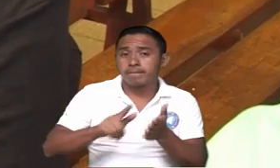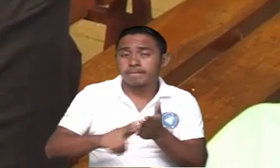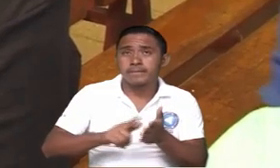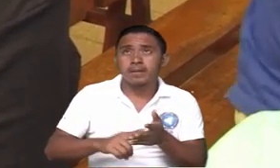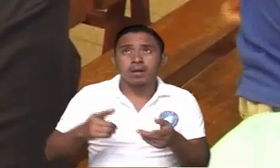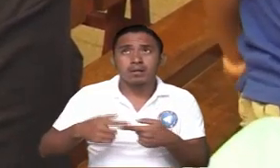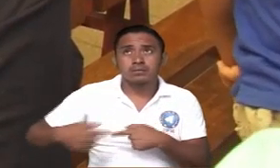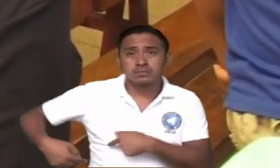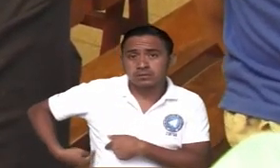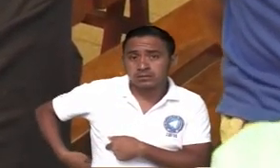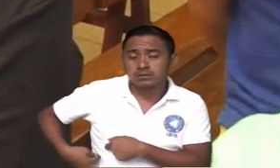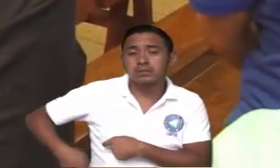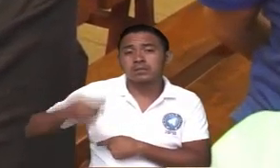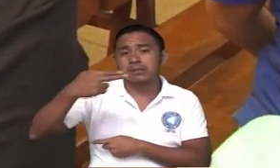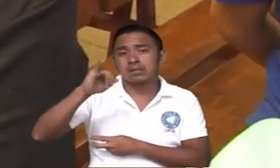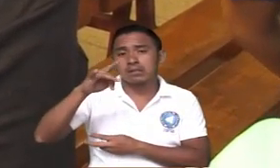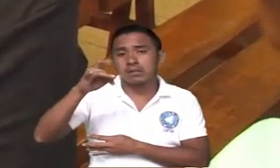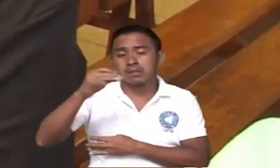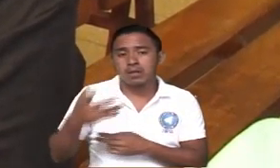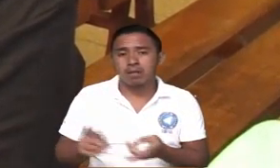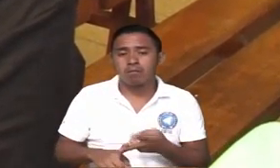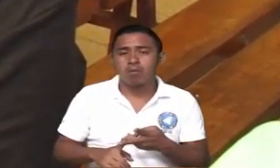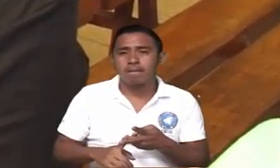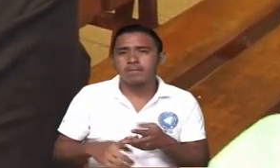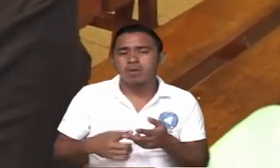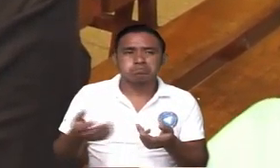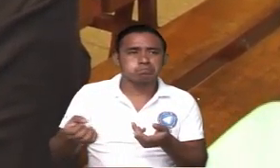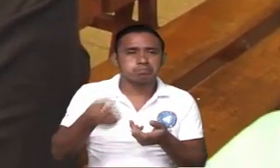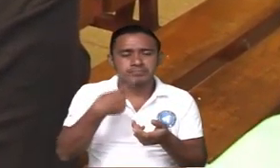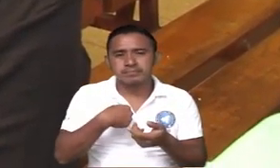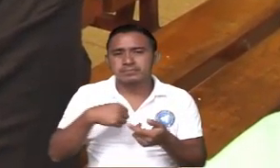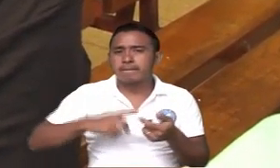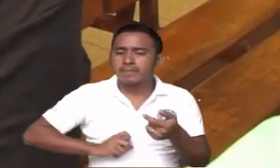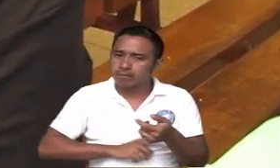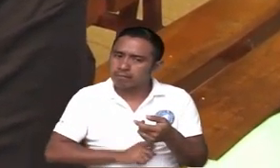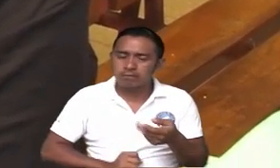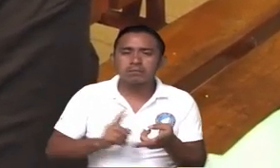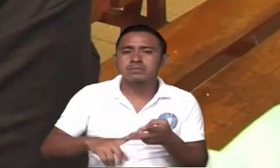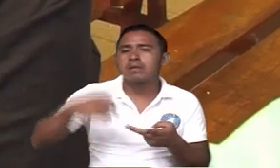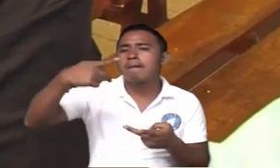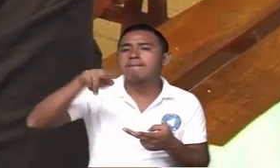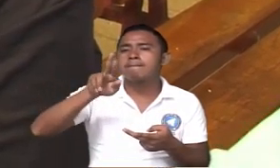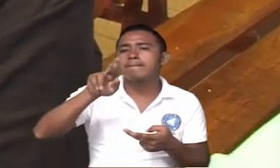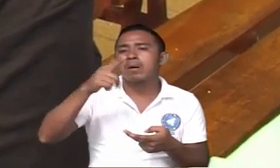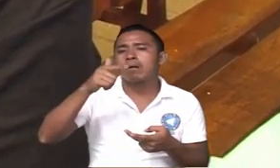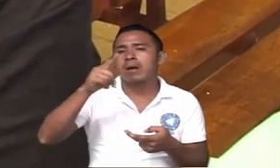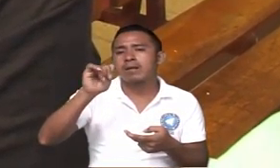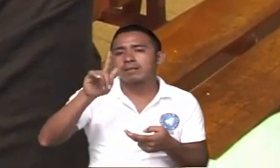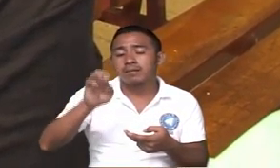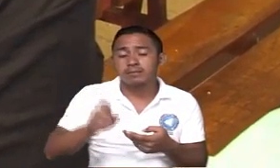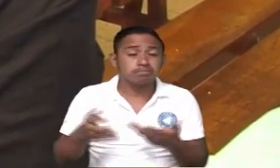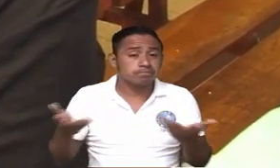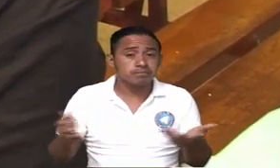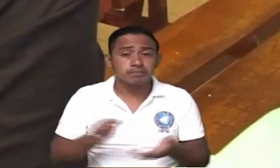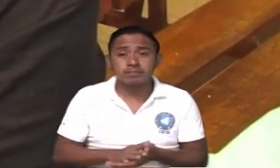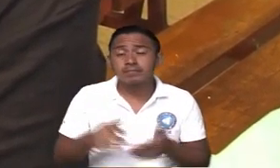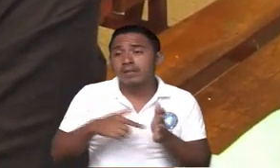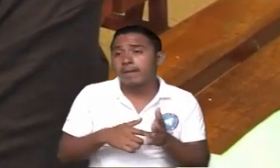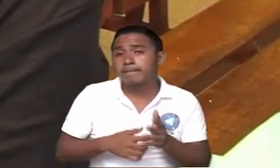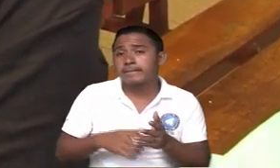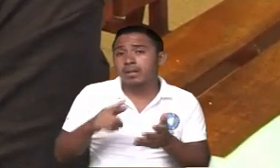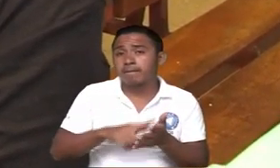hígado, como un purgante, un hay que desparasitarse, porque la verdad pues de que cuando uno no se